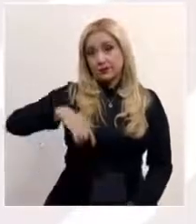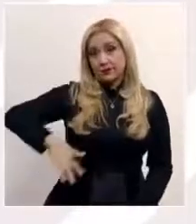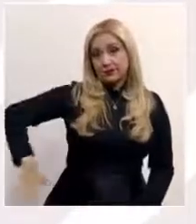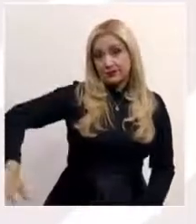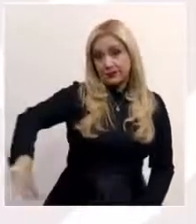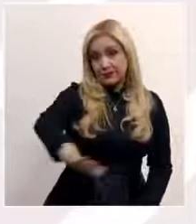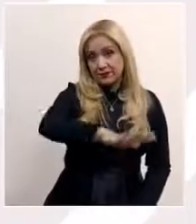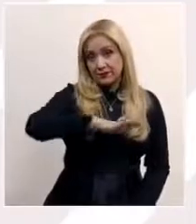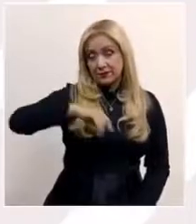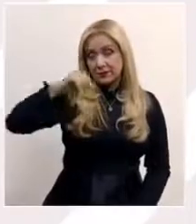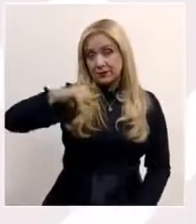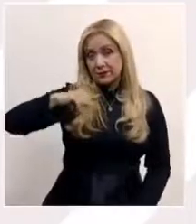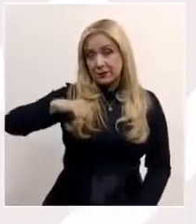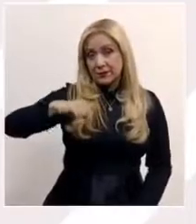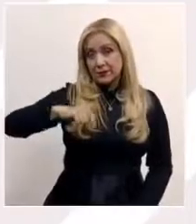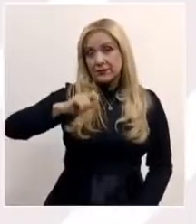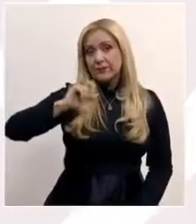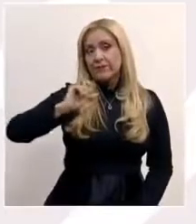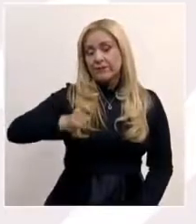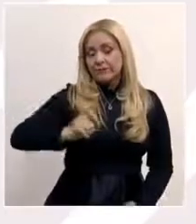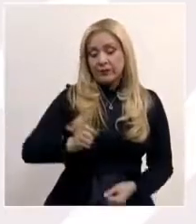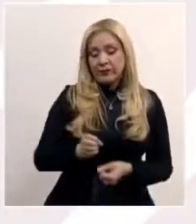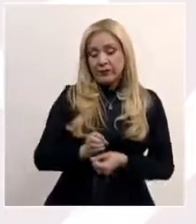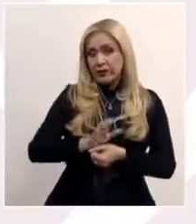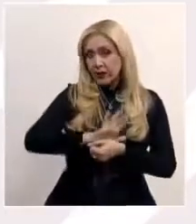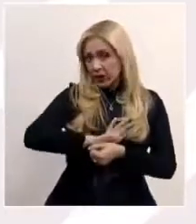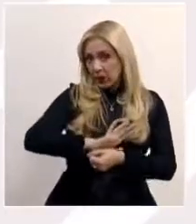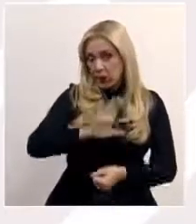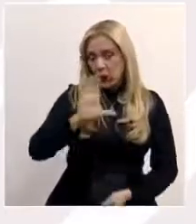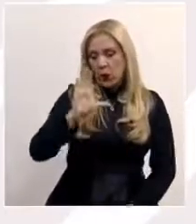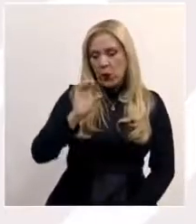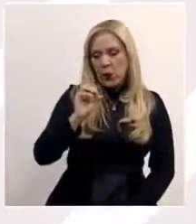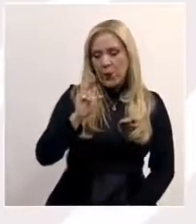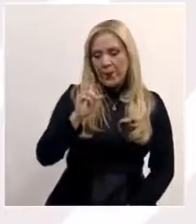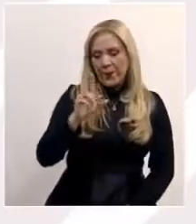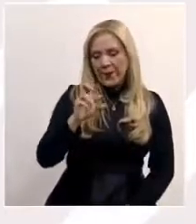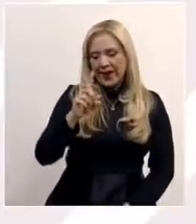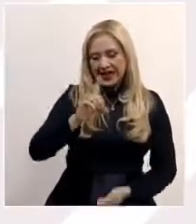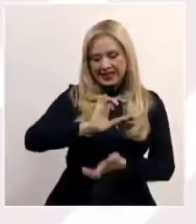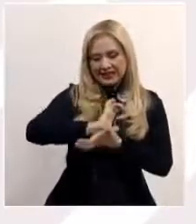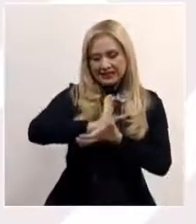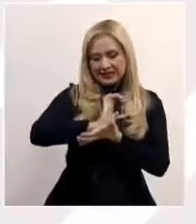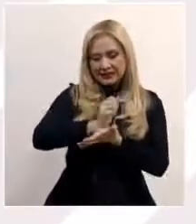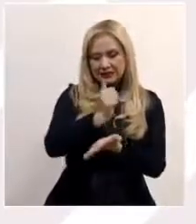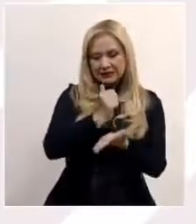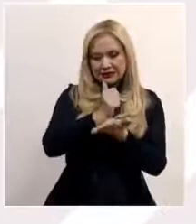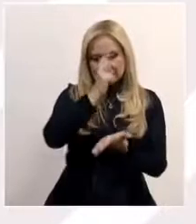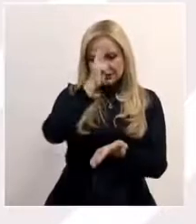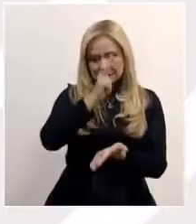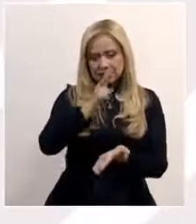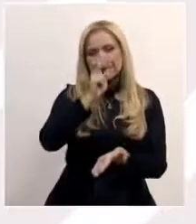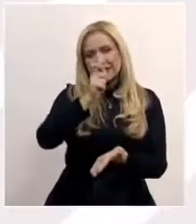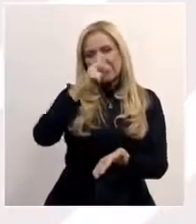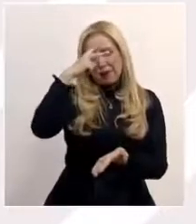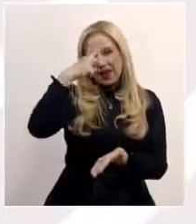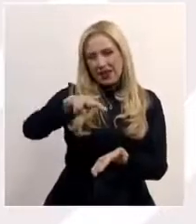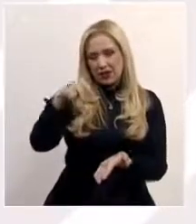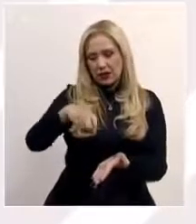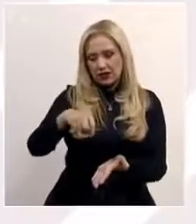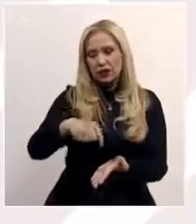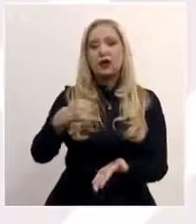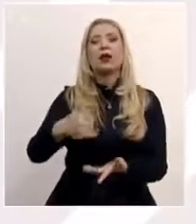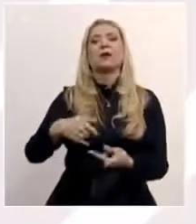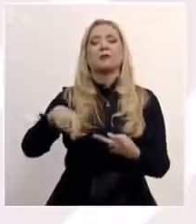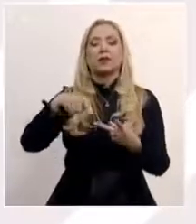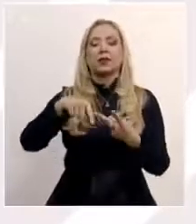ámbito, desde el Consejo, desde la Ley para Prevenir y Eliminar la Discriminación de la Ciudad de México, ¿no? Pero desde la Ley Federal del Trabajo